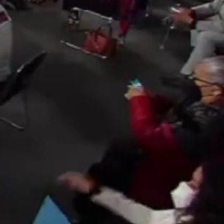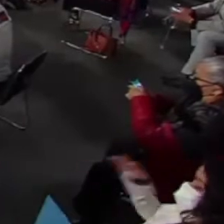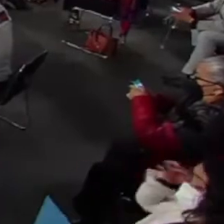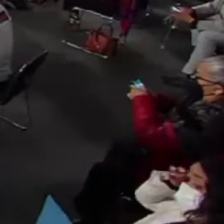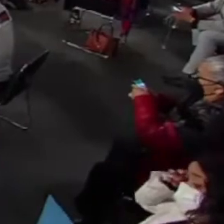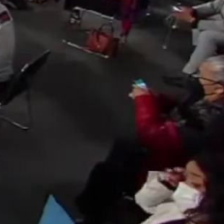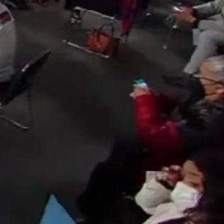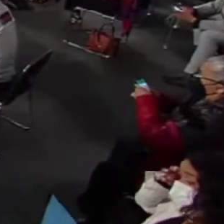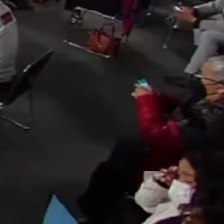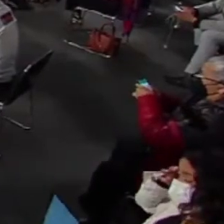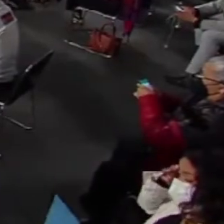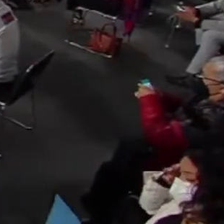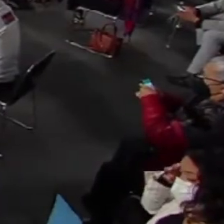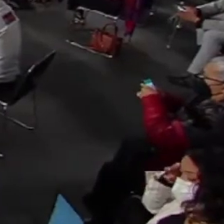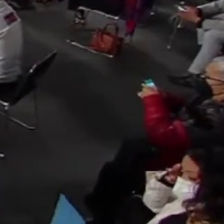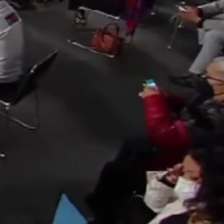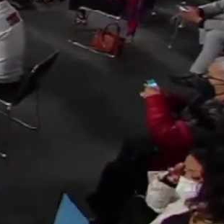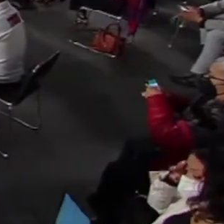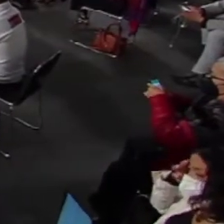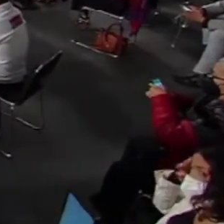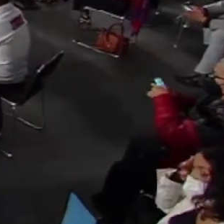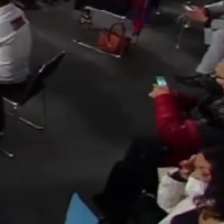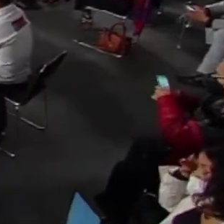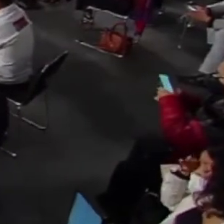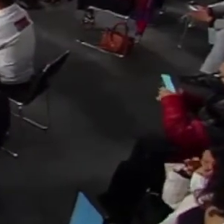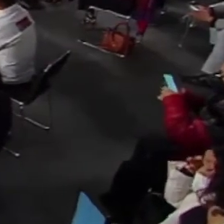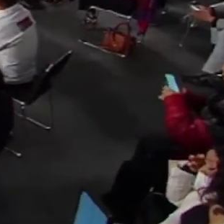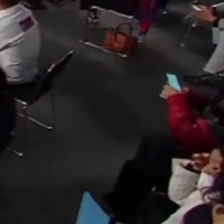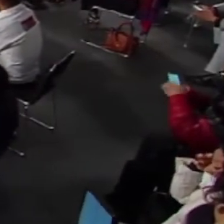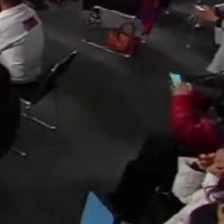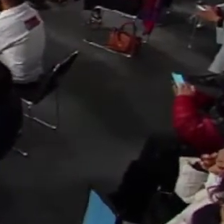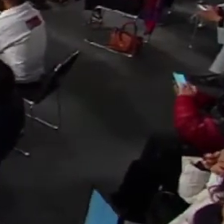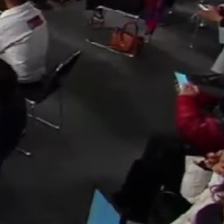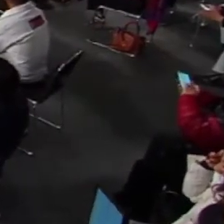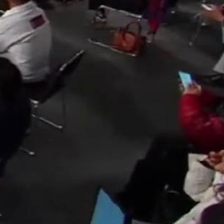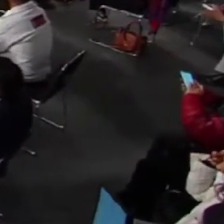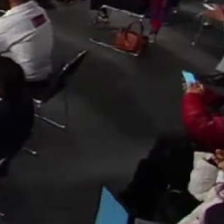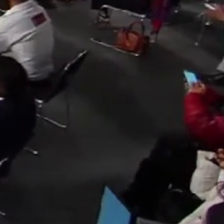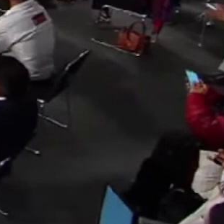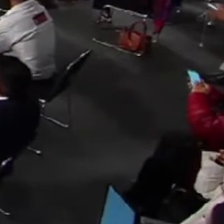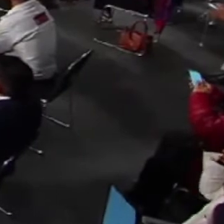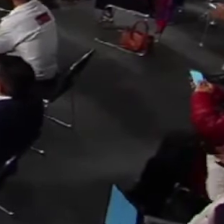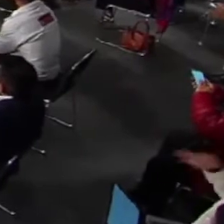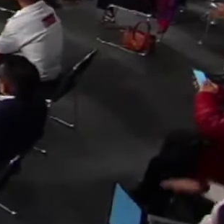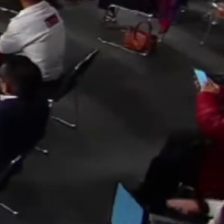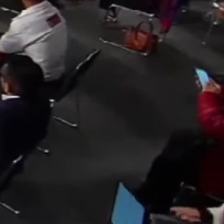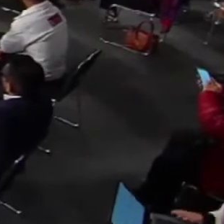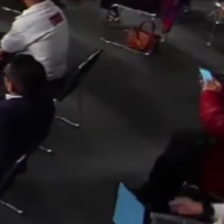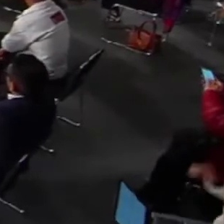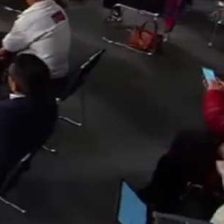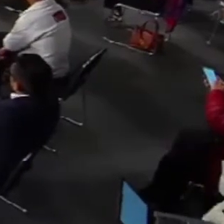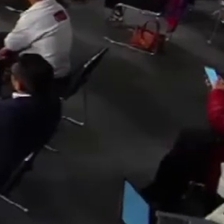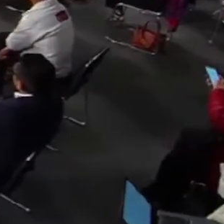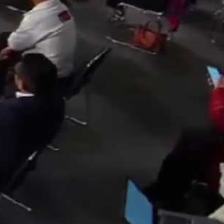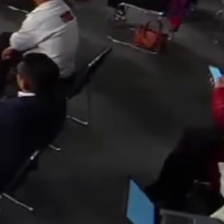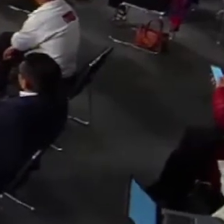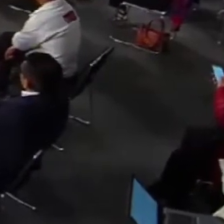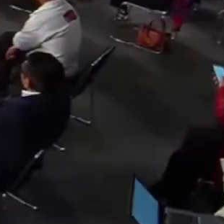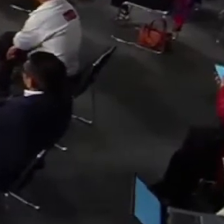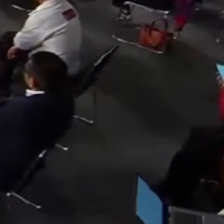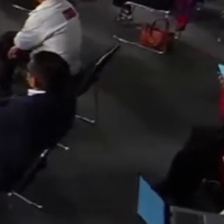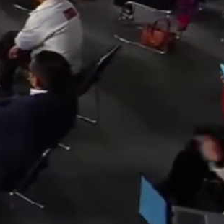le informó que no coincidían los ingresos o había un comparativo con años anteriores, que para mí de inicio